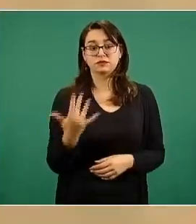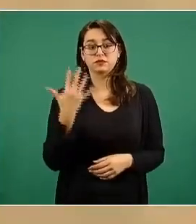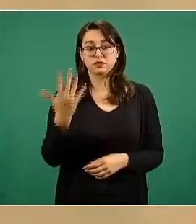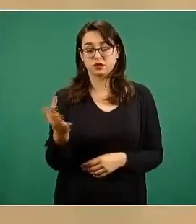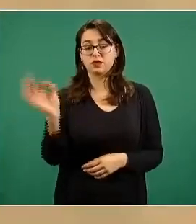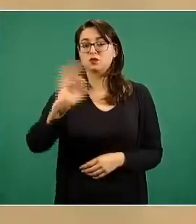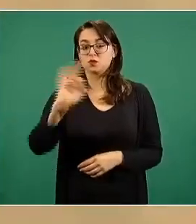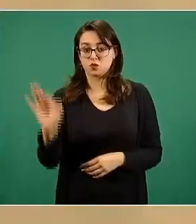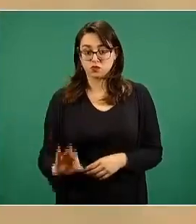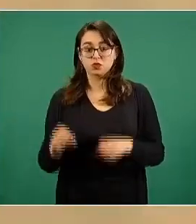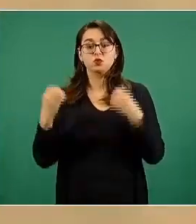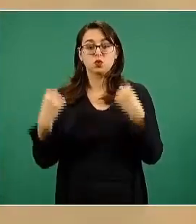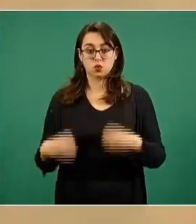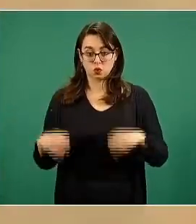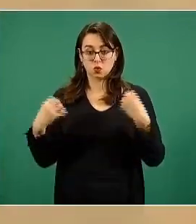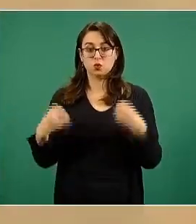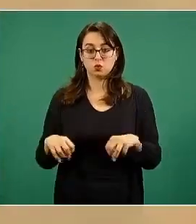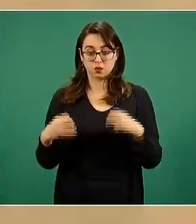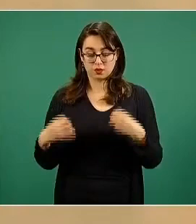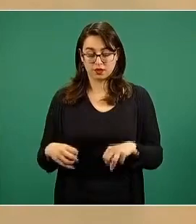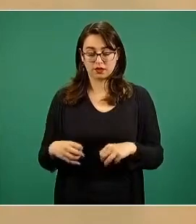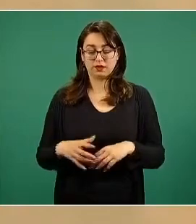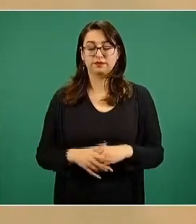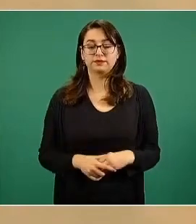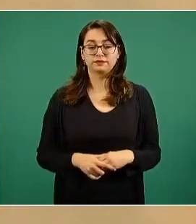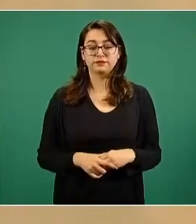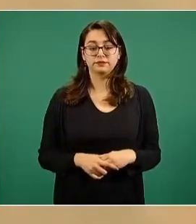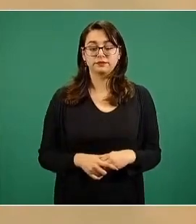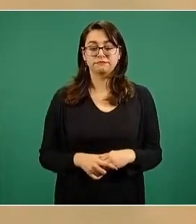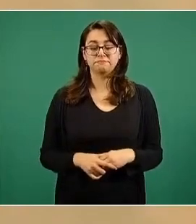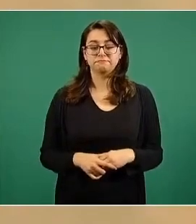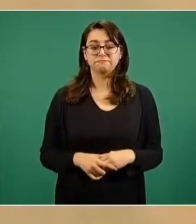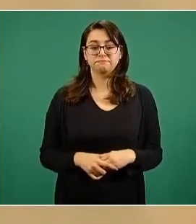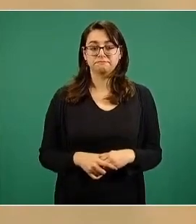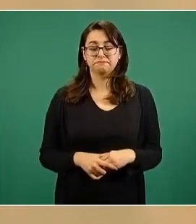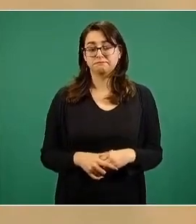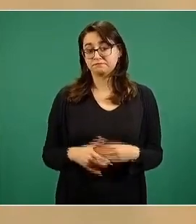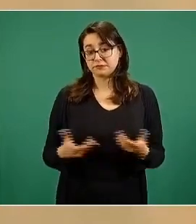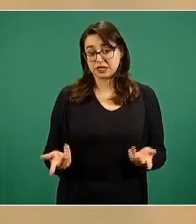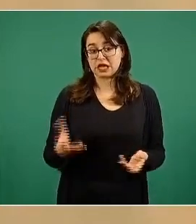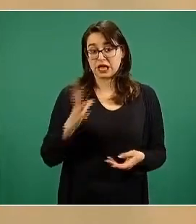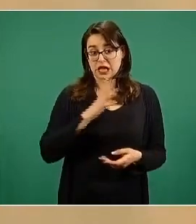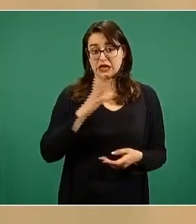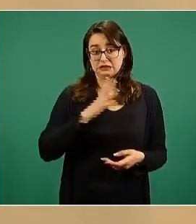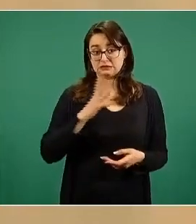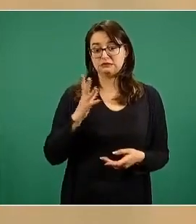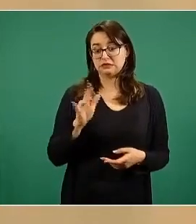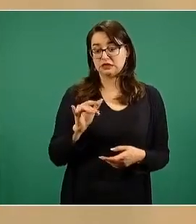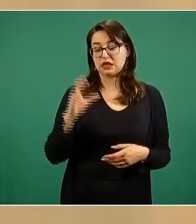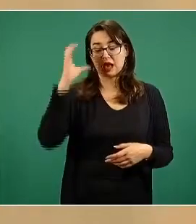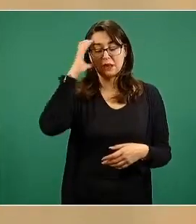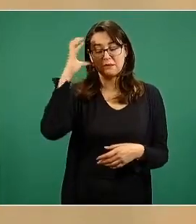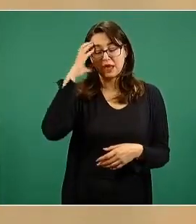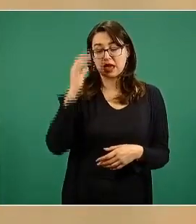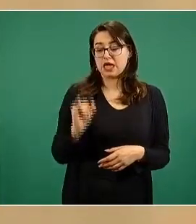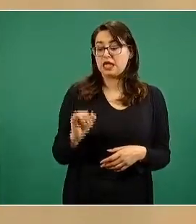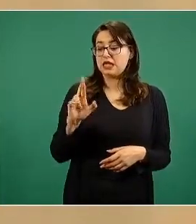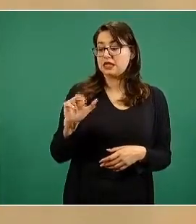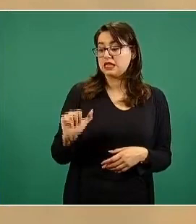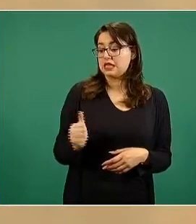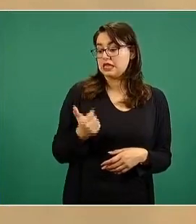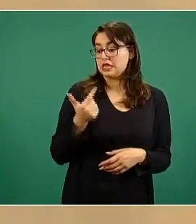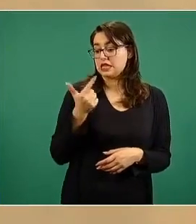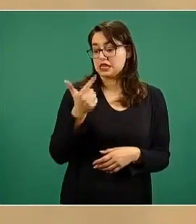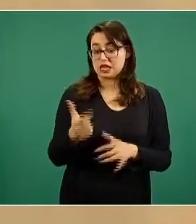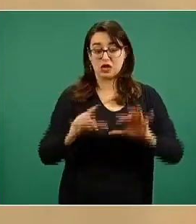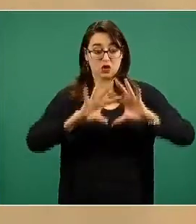31,276 camas que se tienen disponibles en nuestro país para la atención de la infección respiratoria aguda grave,